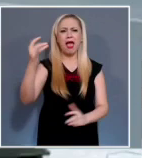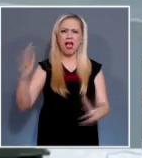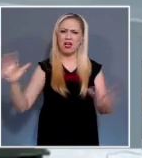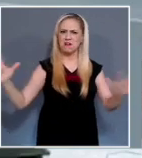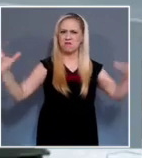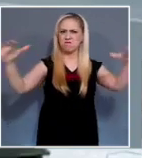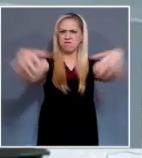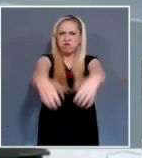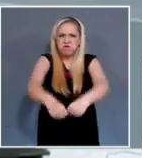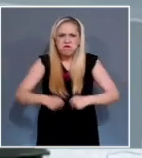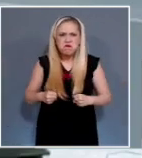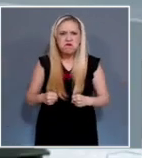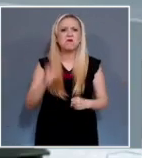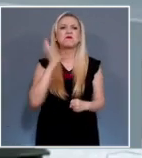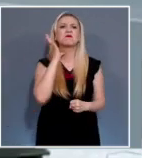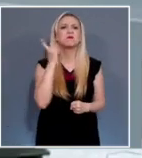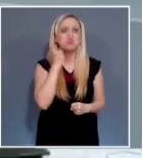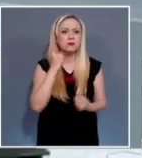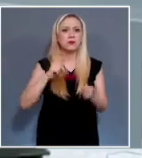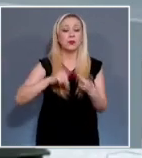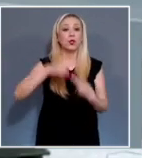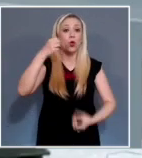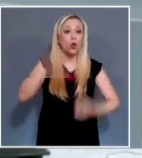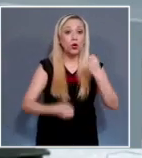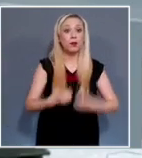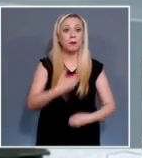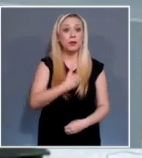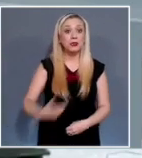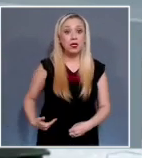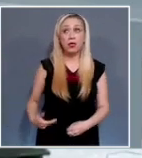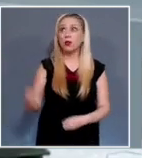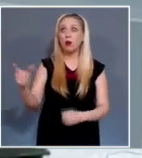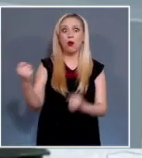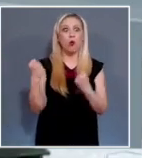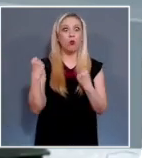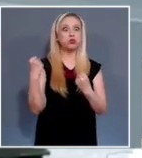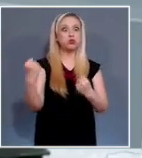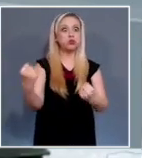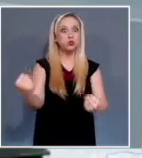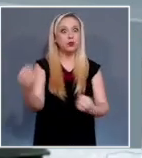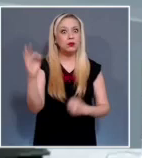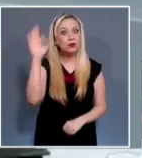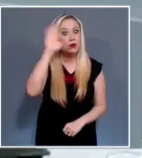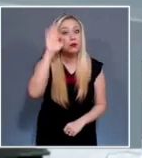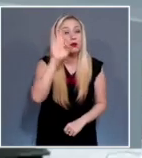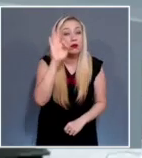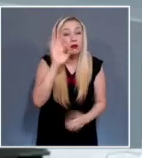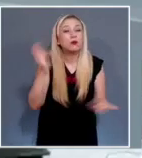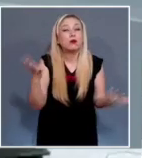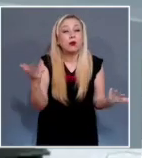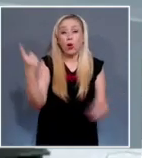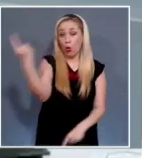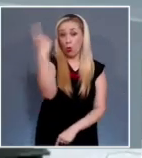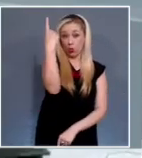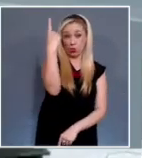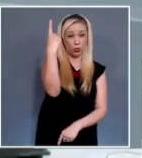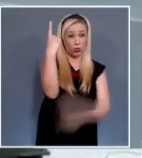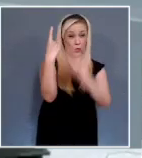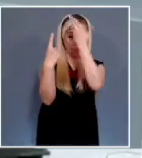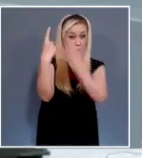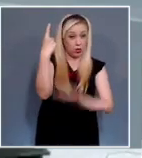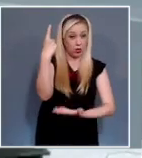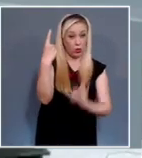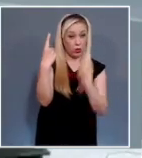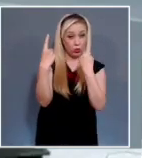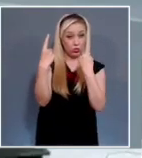es donde viene el mayor problema. ¿Por qué? Porque cuando se acapara el poder por un solo órgano o un solo individuo, cuando se